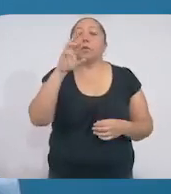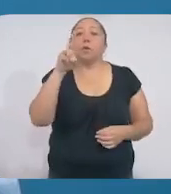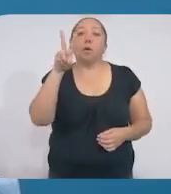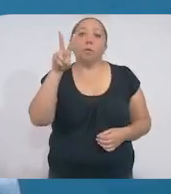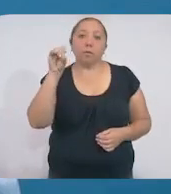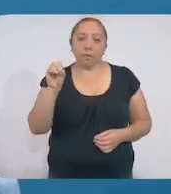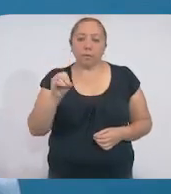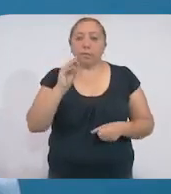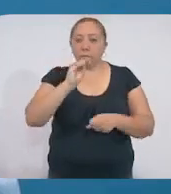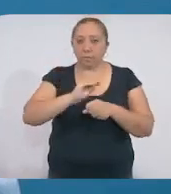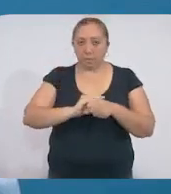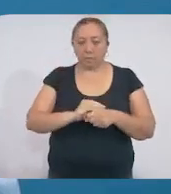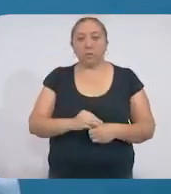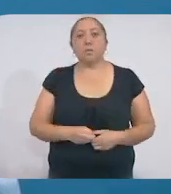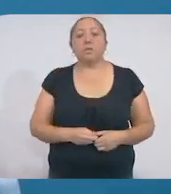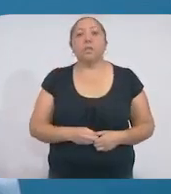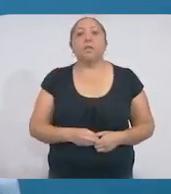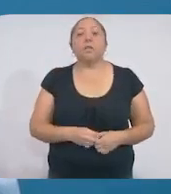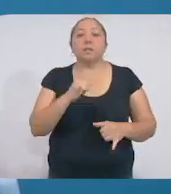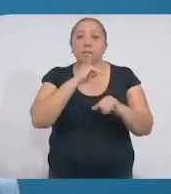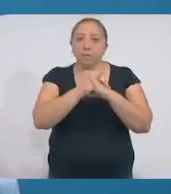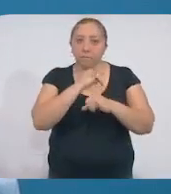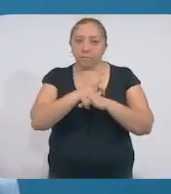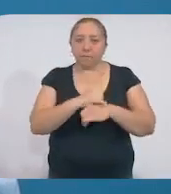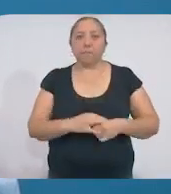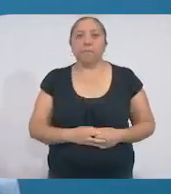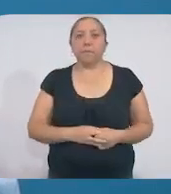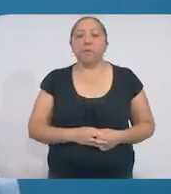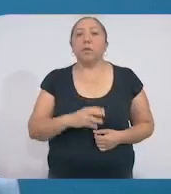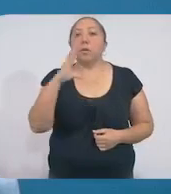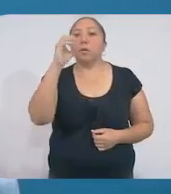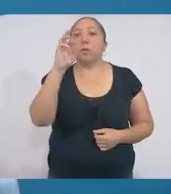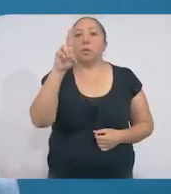coronavirus, dejamos a su disposición la página de internet